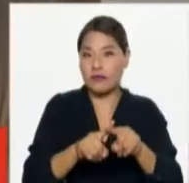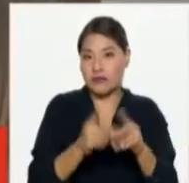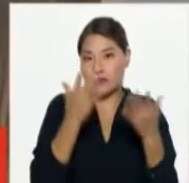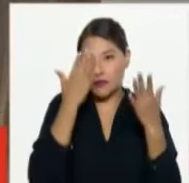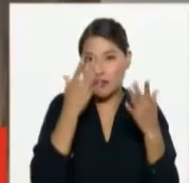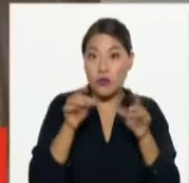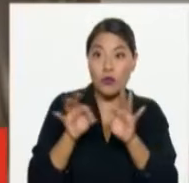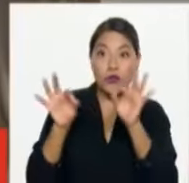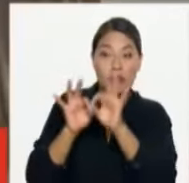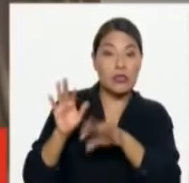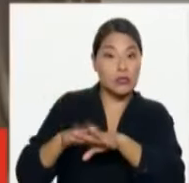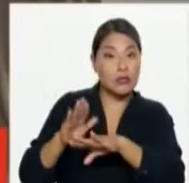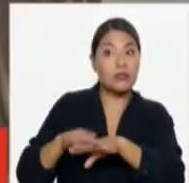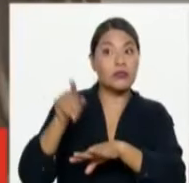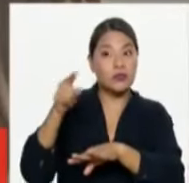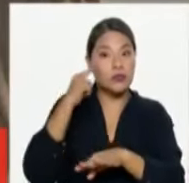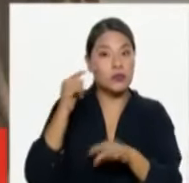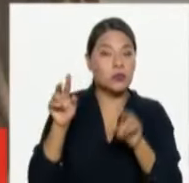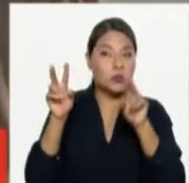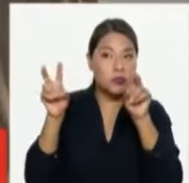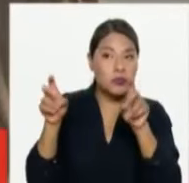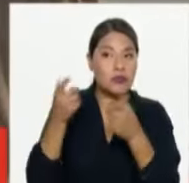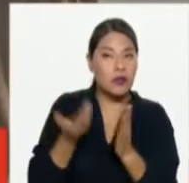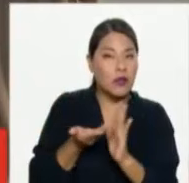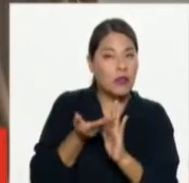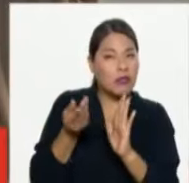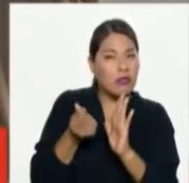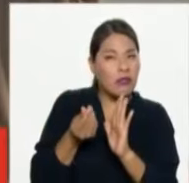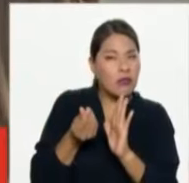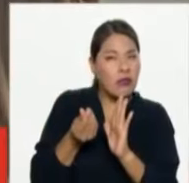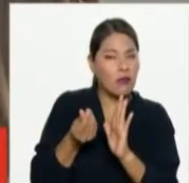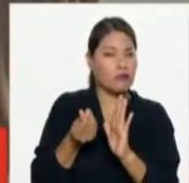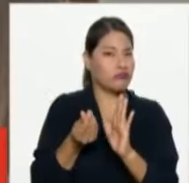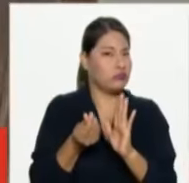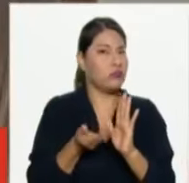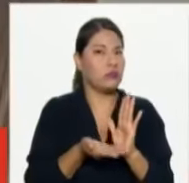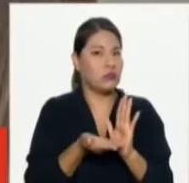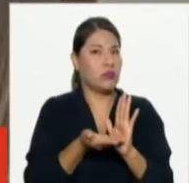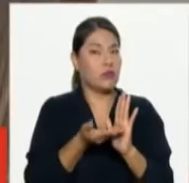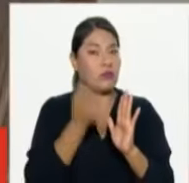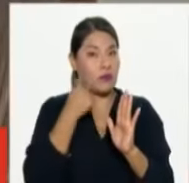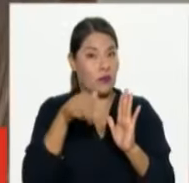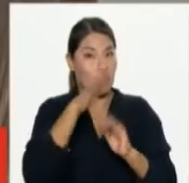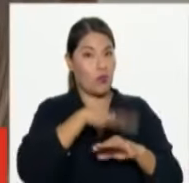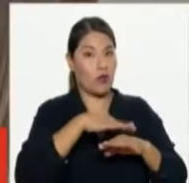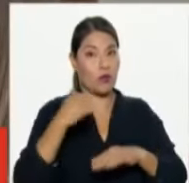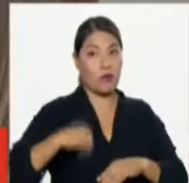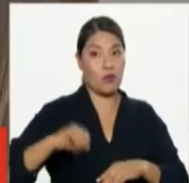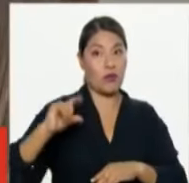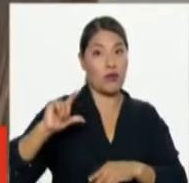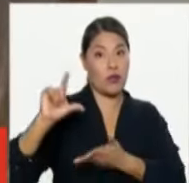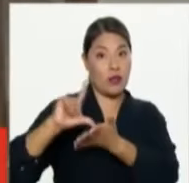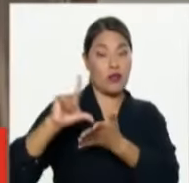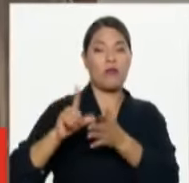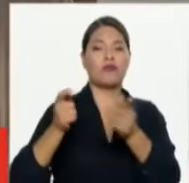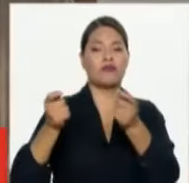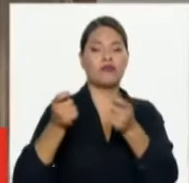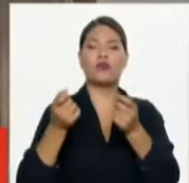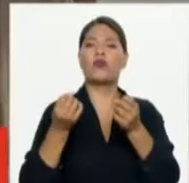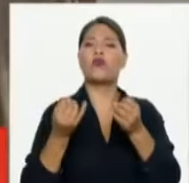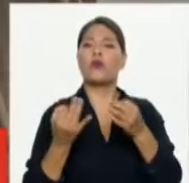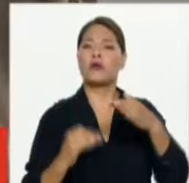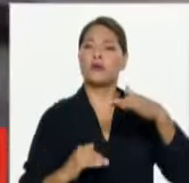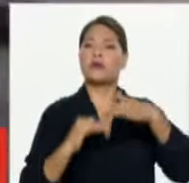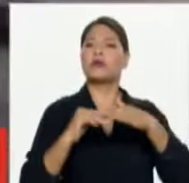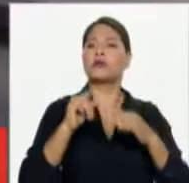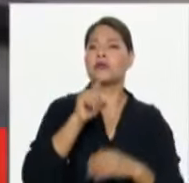ruta alterna posible, no se considera fuga de peaje, la cual tiene que ser reembolsada por la Muni Lima por cerca de 140